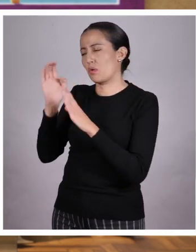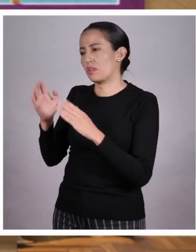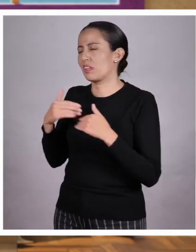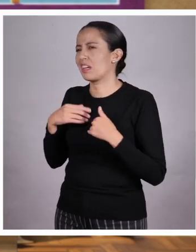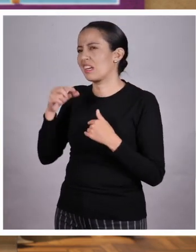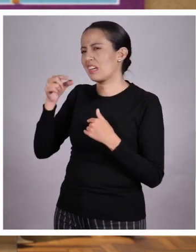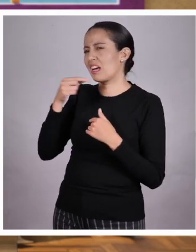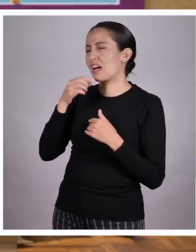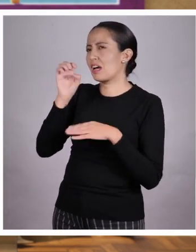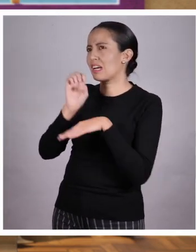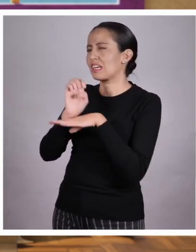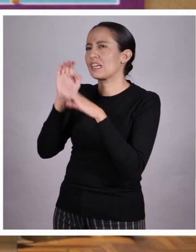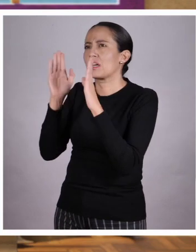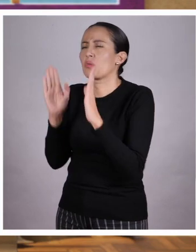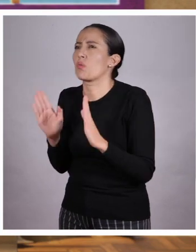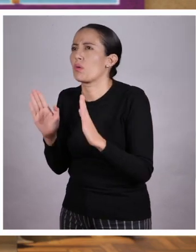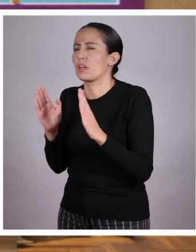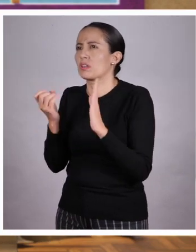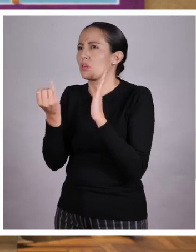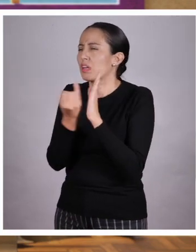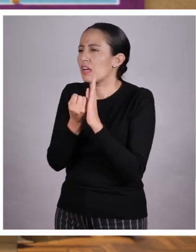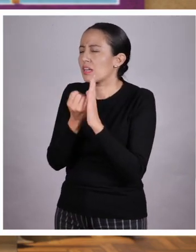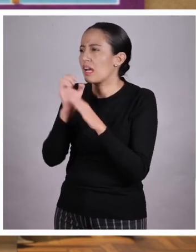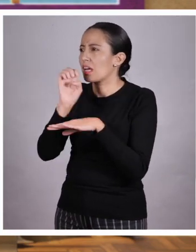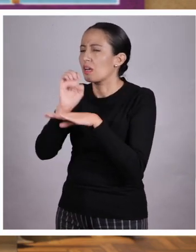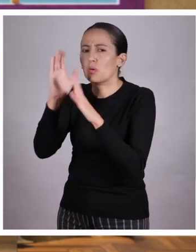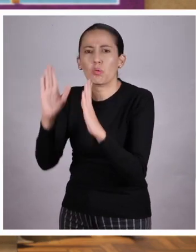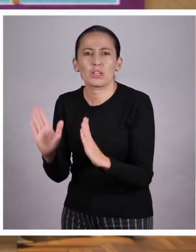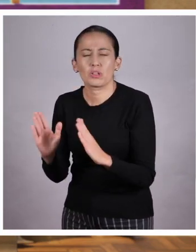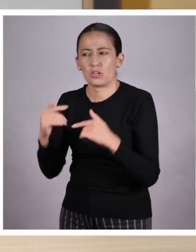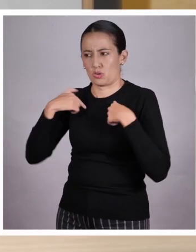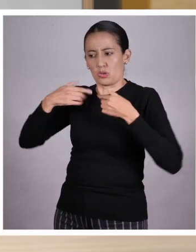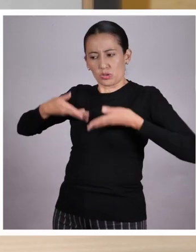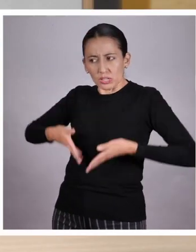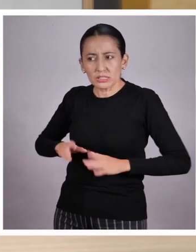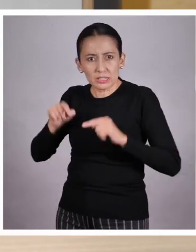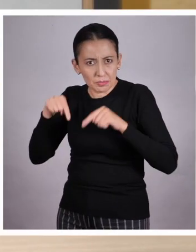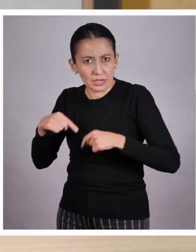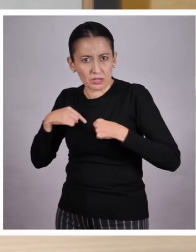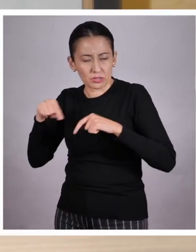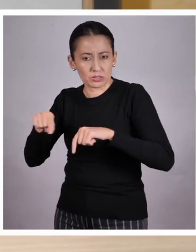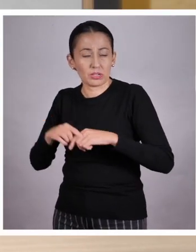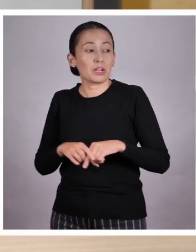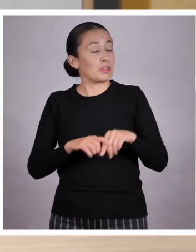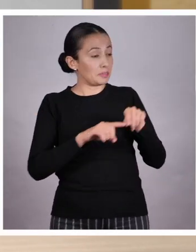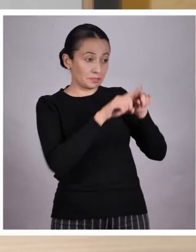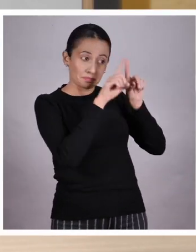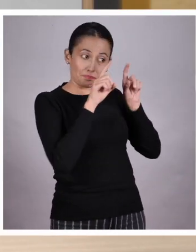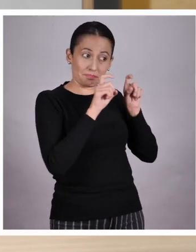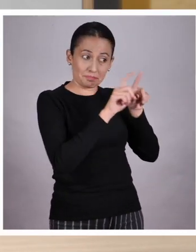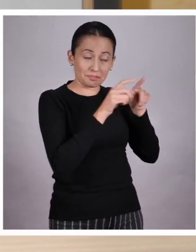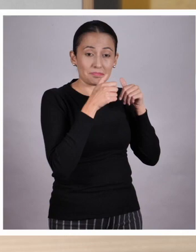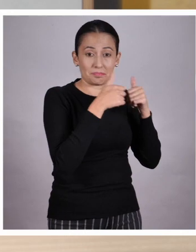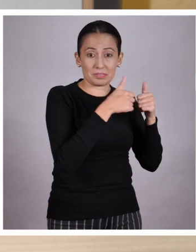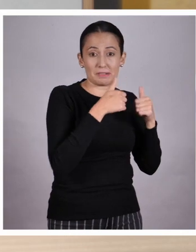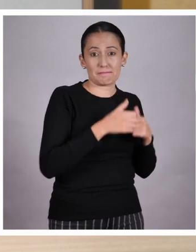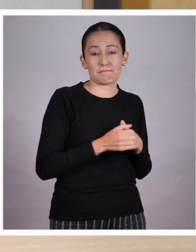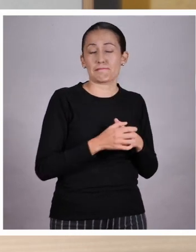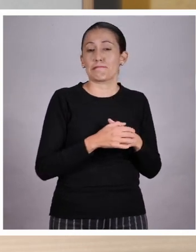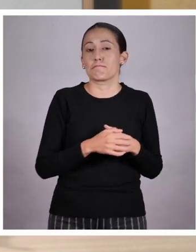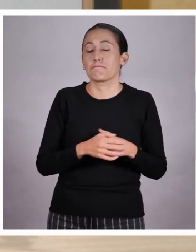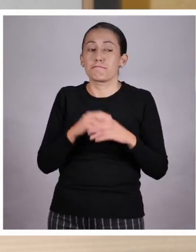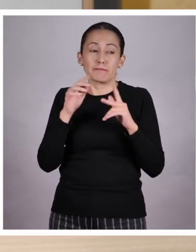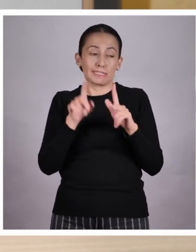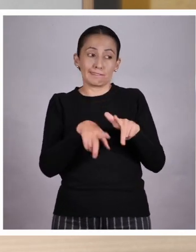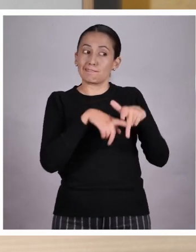¿qué es eso de ecuatoriana o ecuatoriano, tío? ¿Tengo que nacer aquí para eso? Muy buenas preguntas, Cachita 2. Mira, para